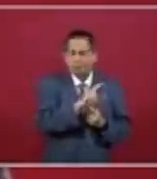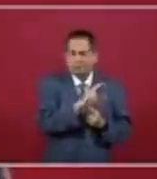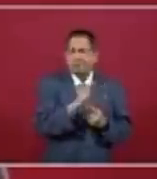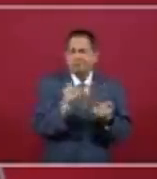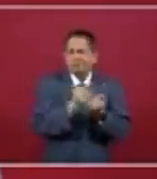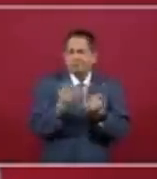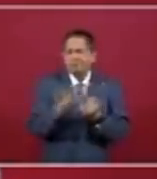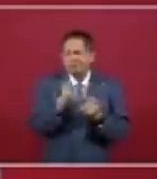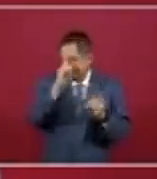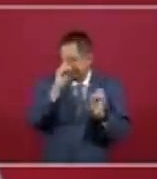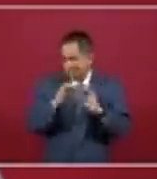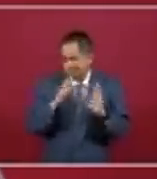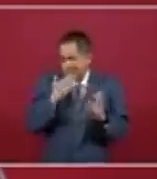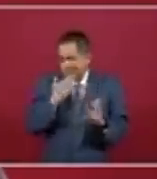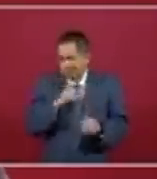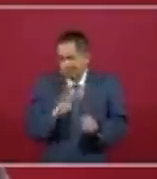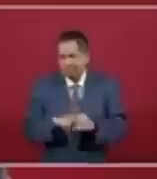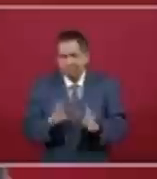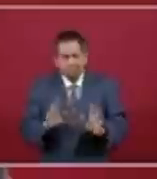Pero